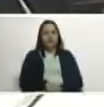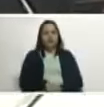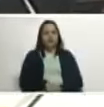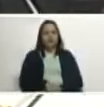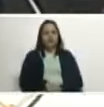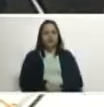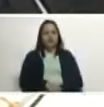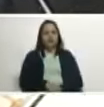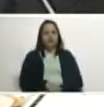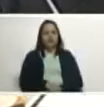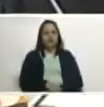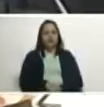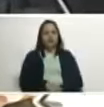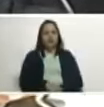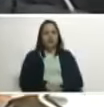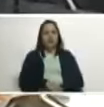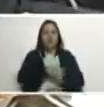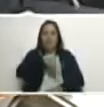puede